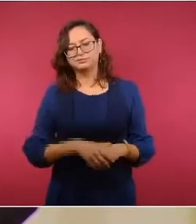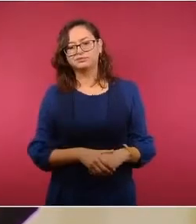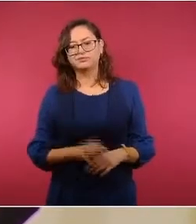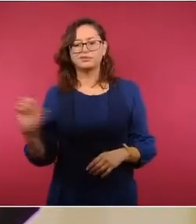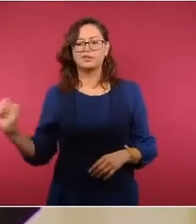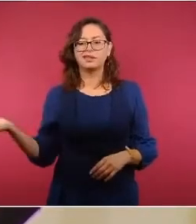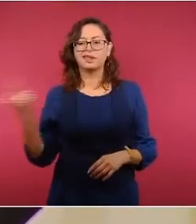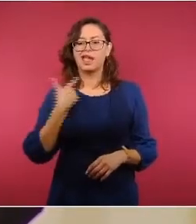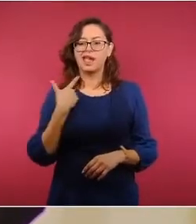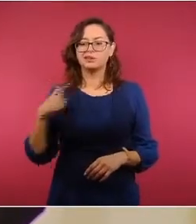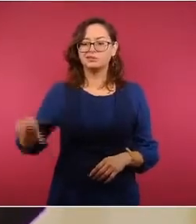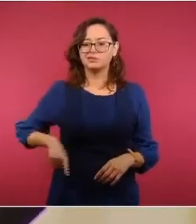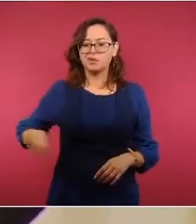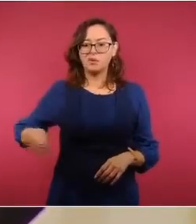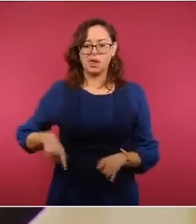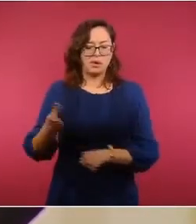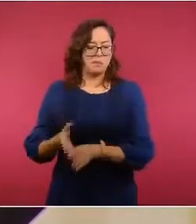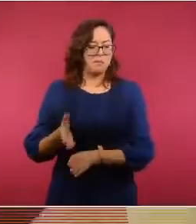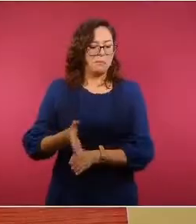al que se había llegado,